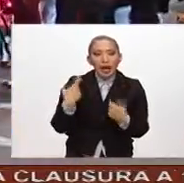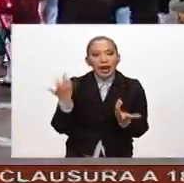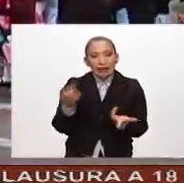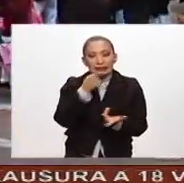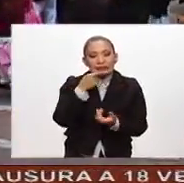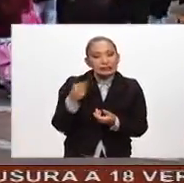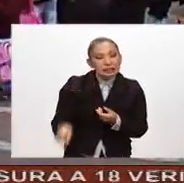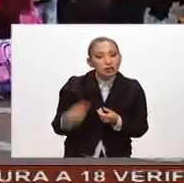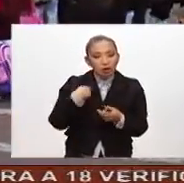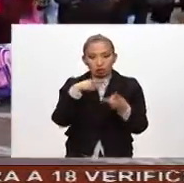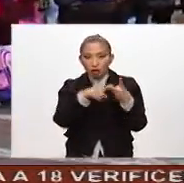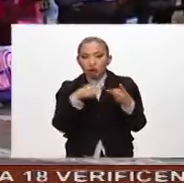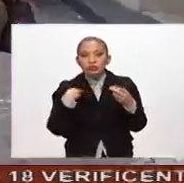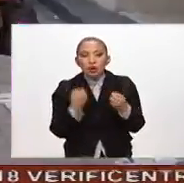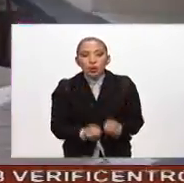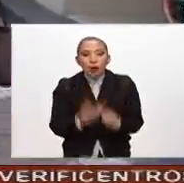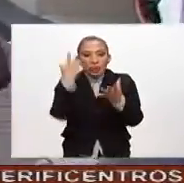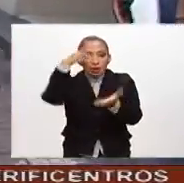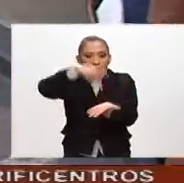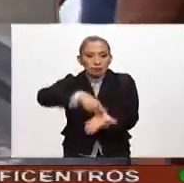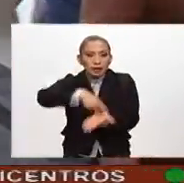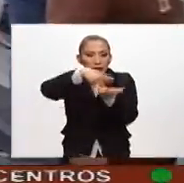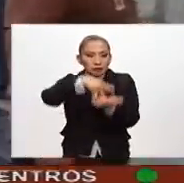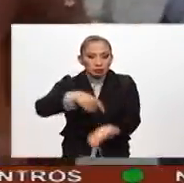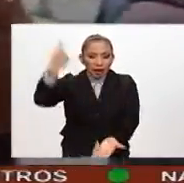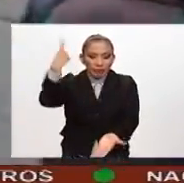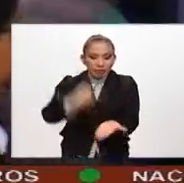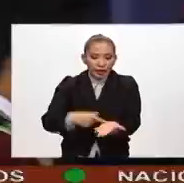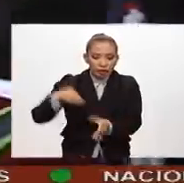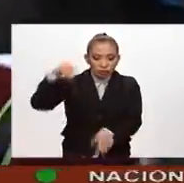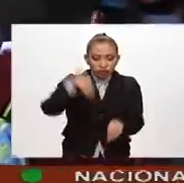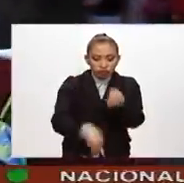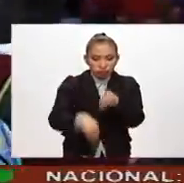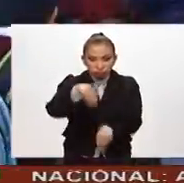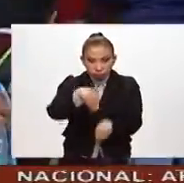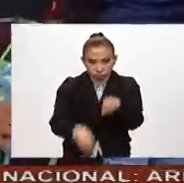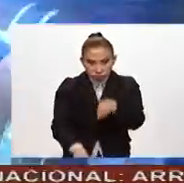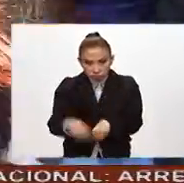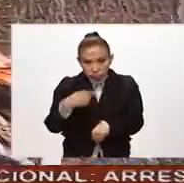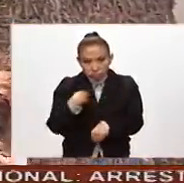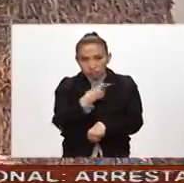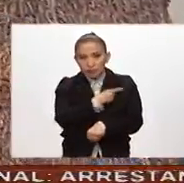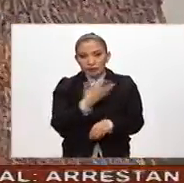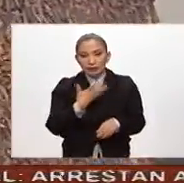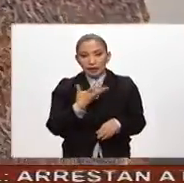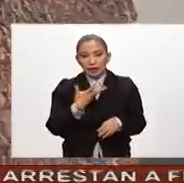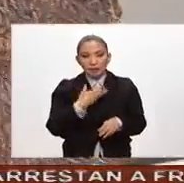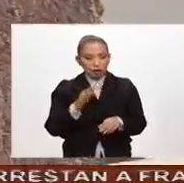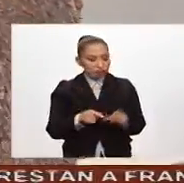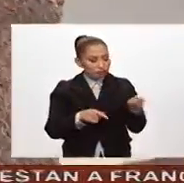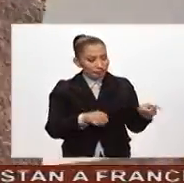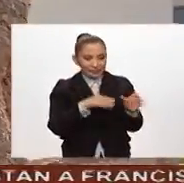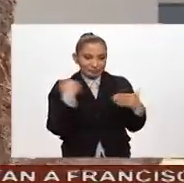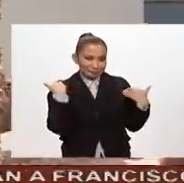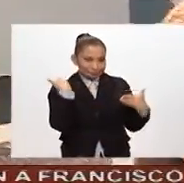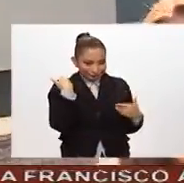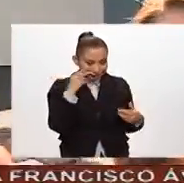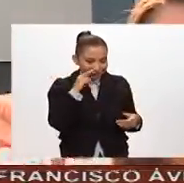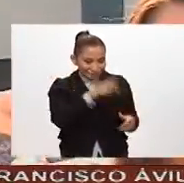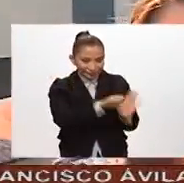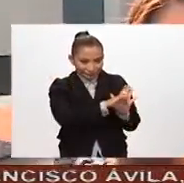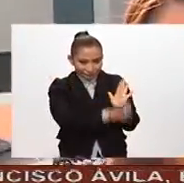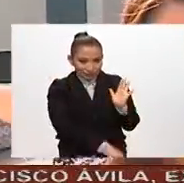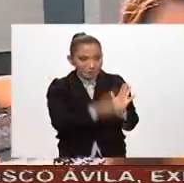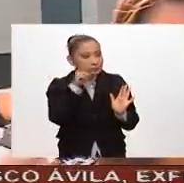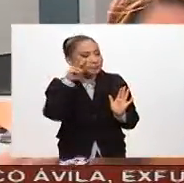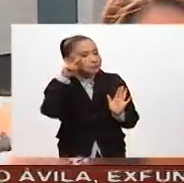en el niño y número 2 es la cantidad de peso que se le va a colocar a esa mochila. Aquí tenemos a nuestra modelo en donde podemos